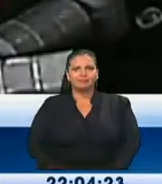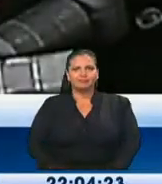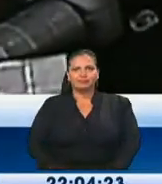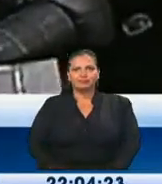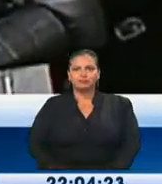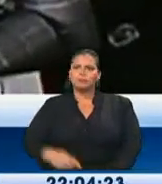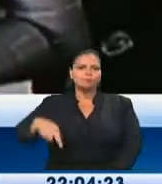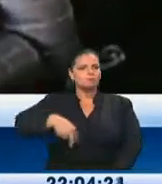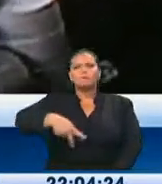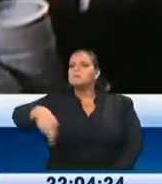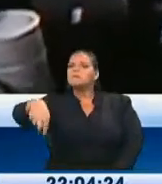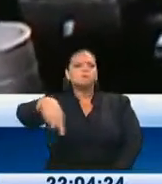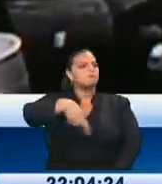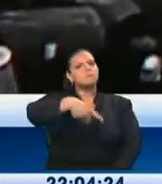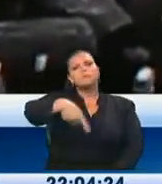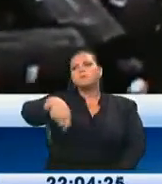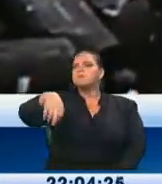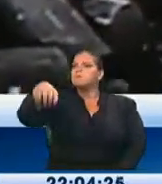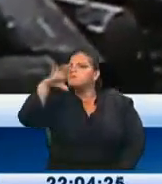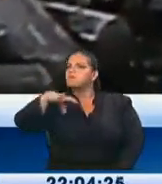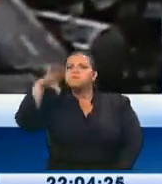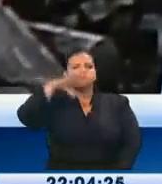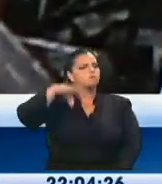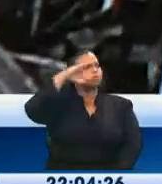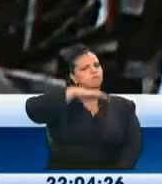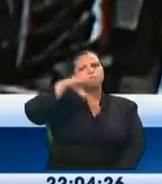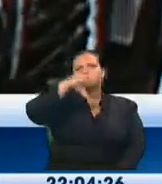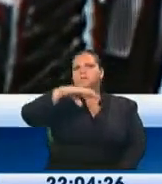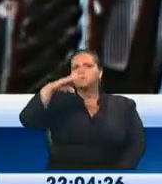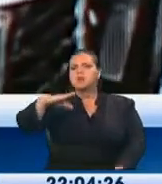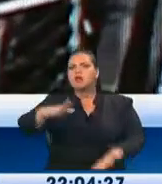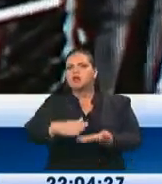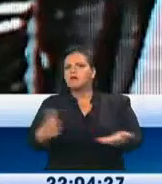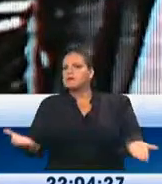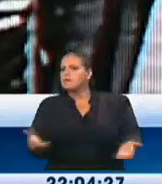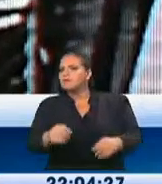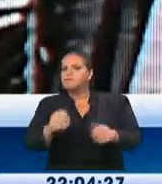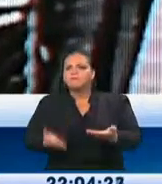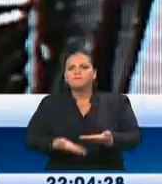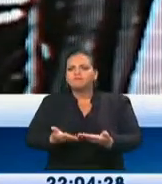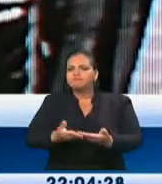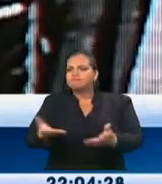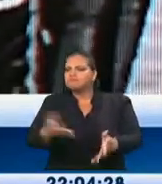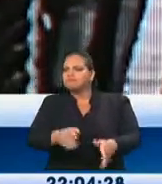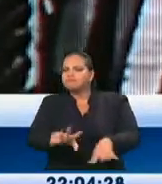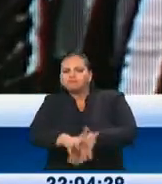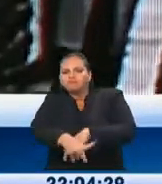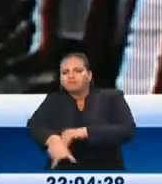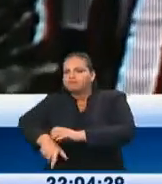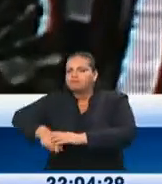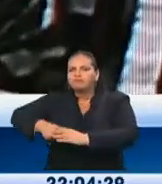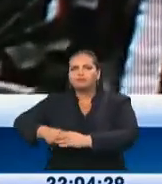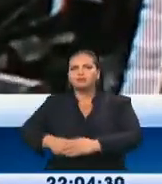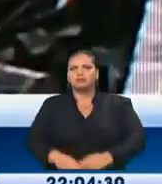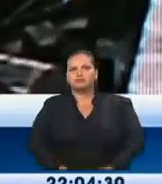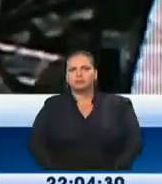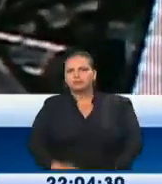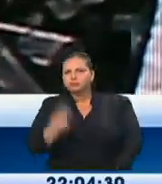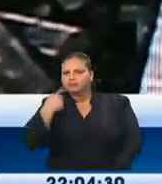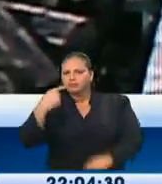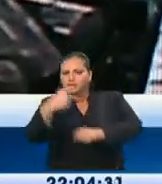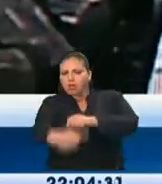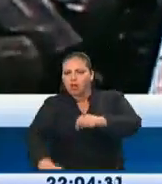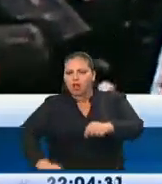Se pasea por la bodega buscando algo plano que le facilite sacarlo por debajo de la puerta. Y encuentra una rueda de